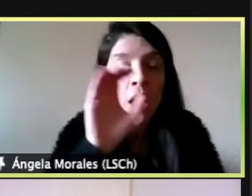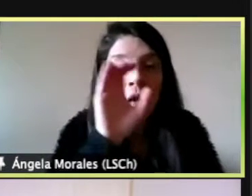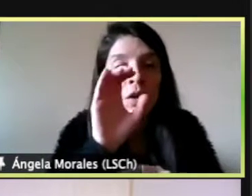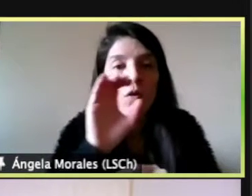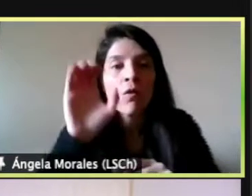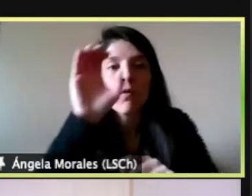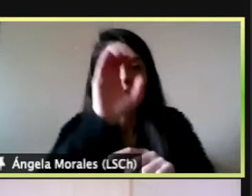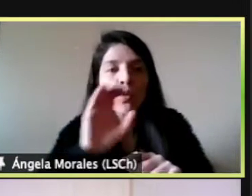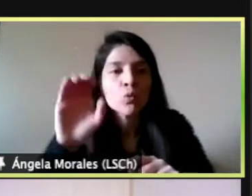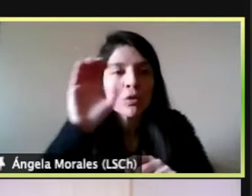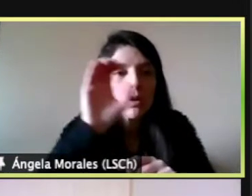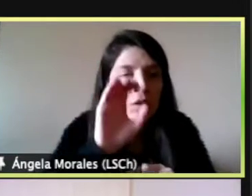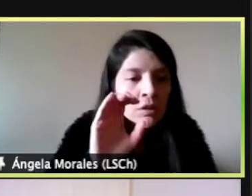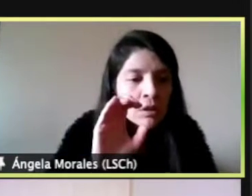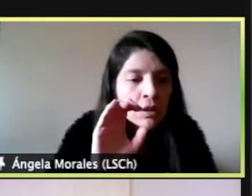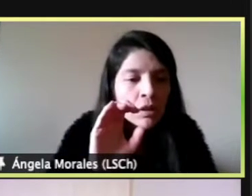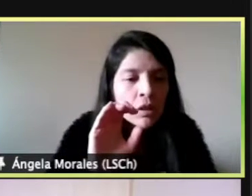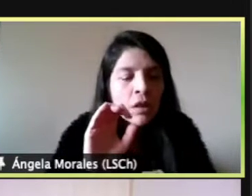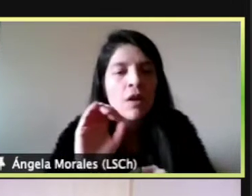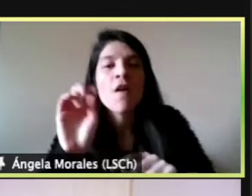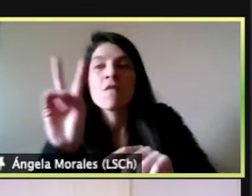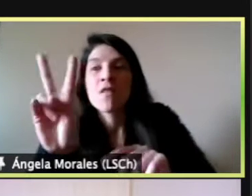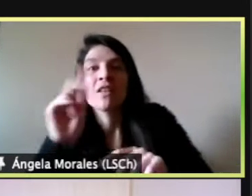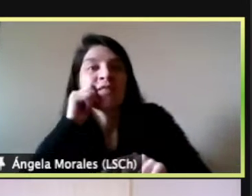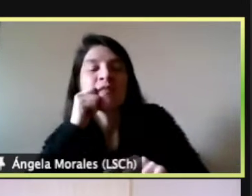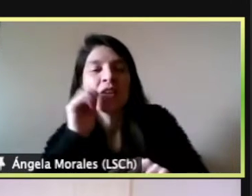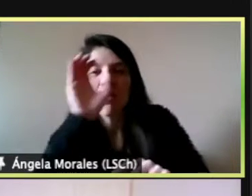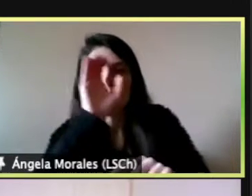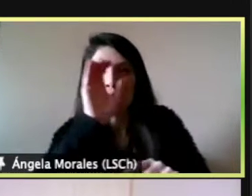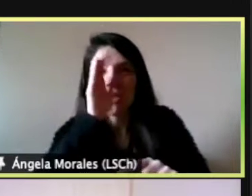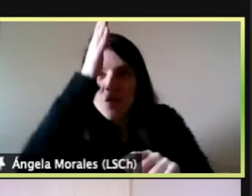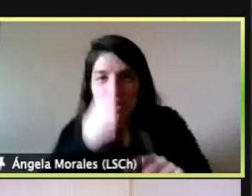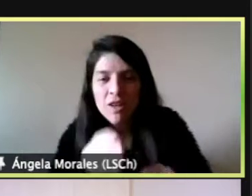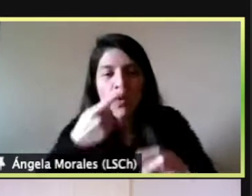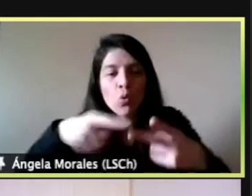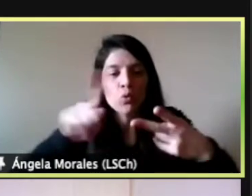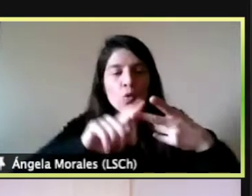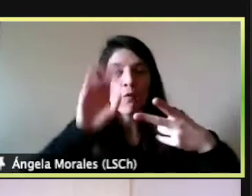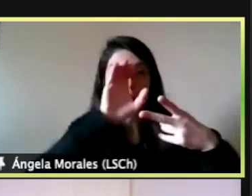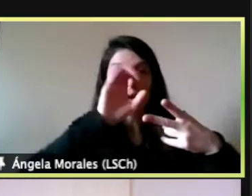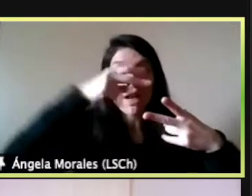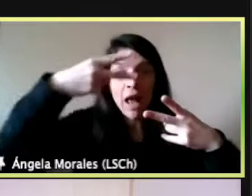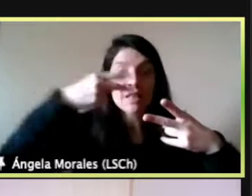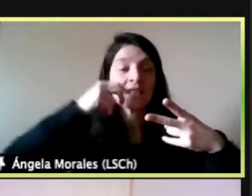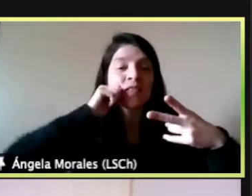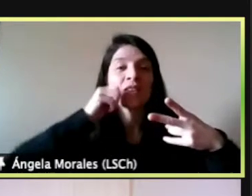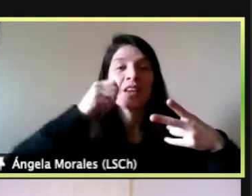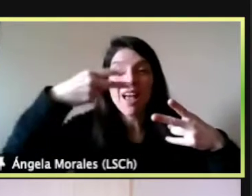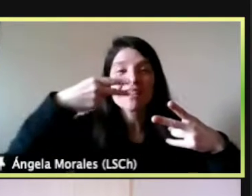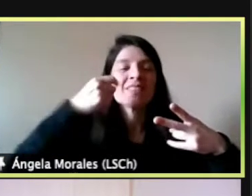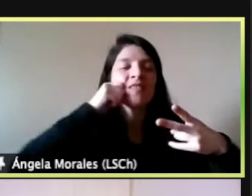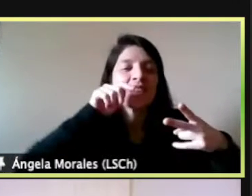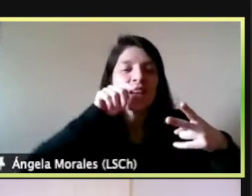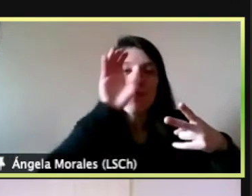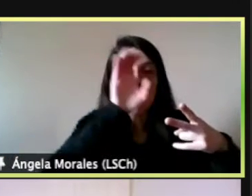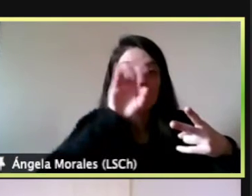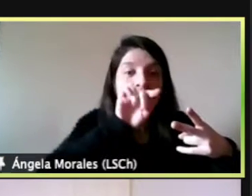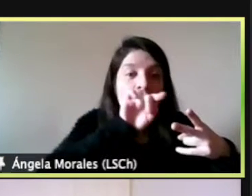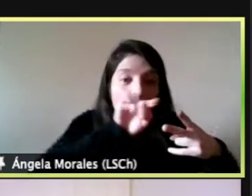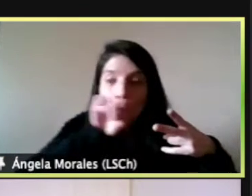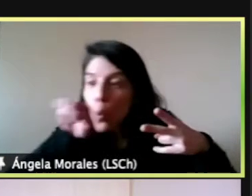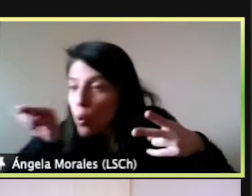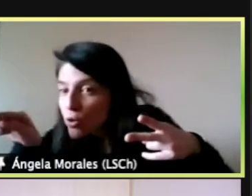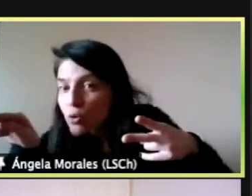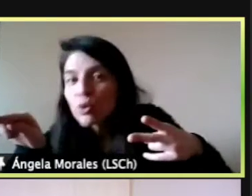está buscar H, que significa que voy a buscar de forma horizontal. ¿Qué es lo que voy a hacer acá? Esta tabla, si